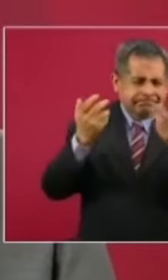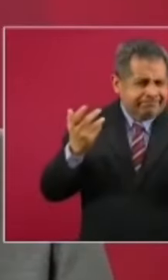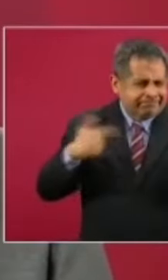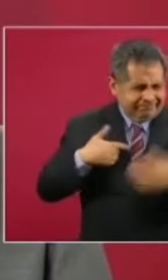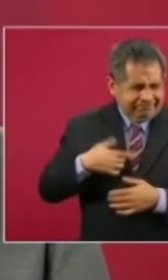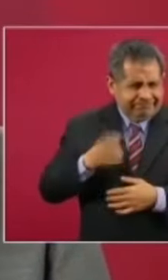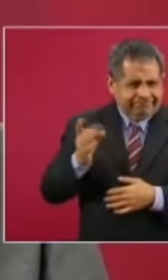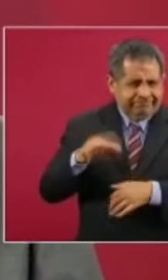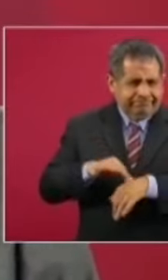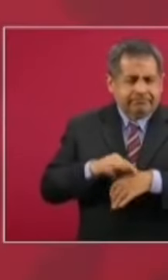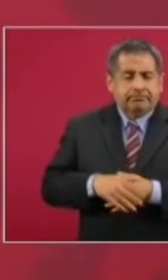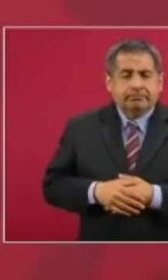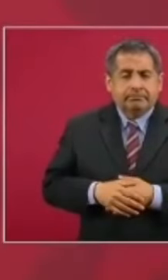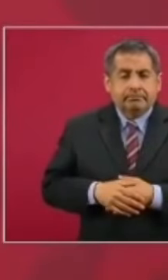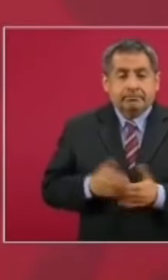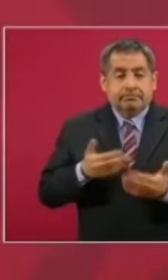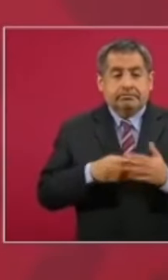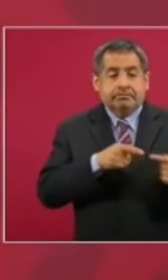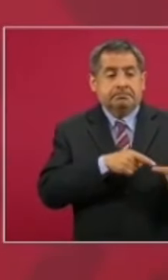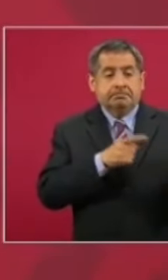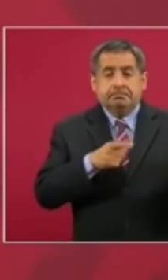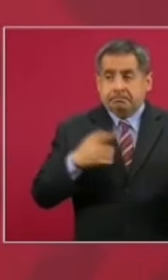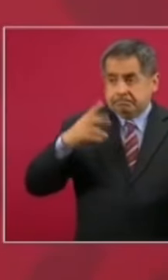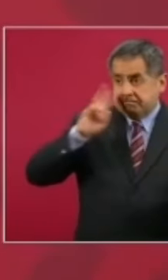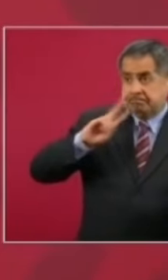Ahora me dicen, a ver,